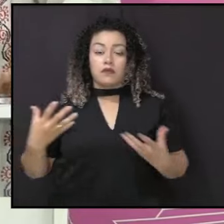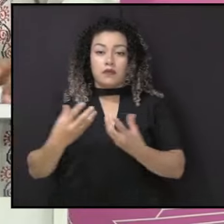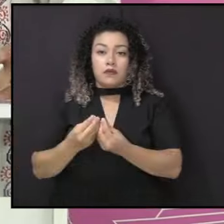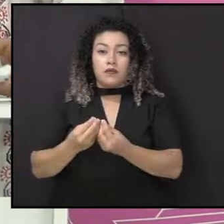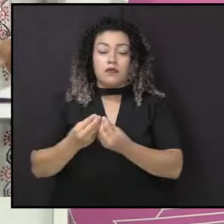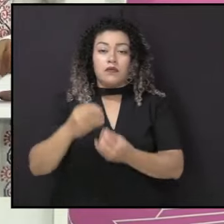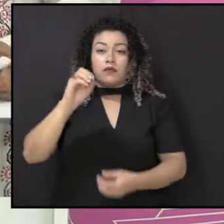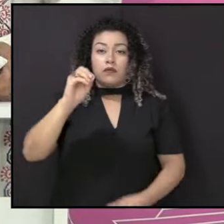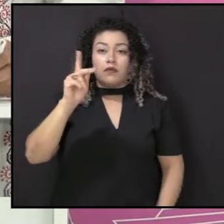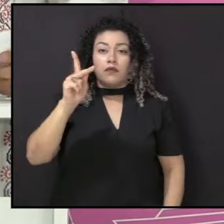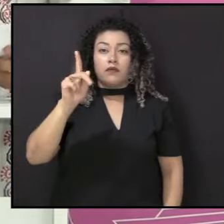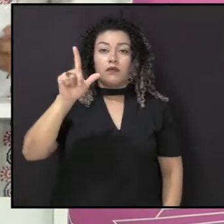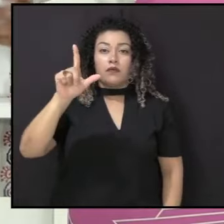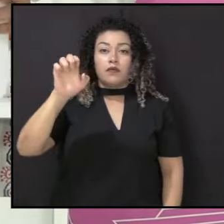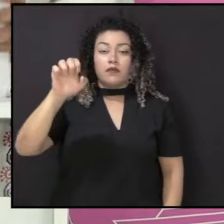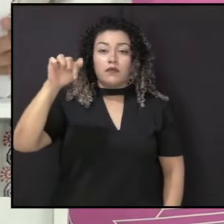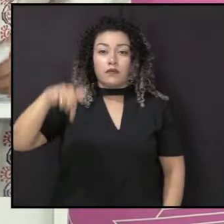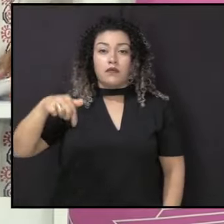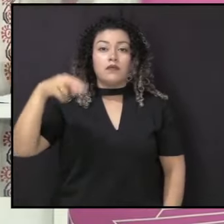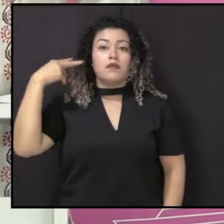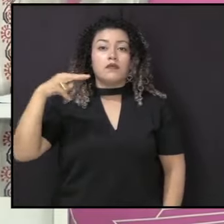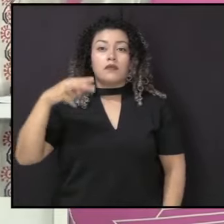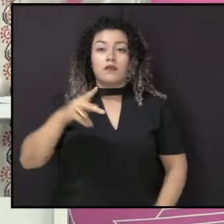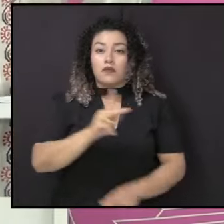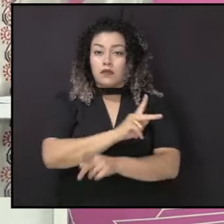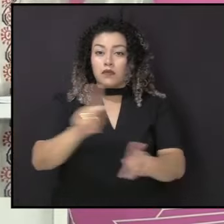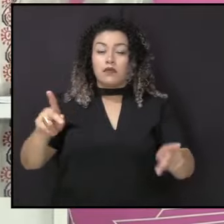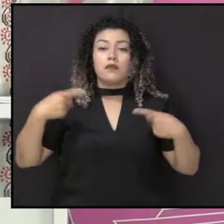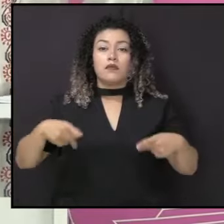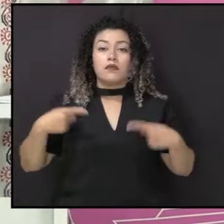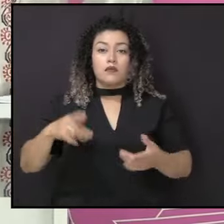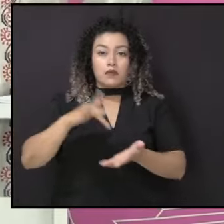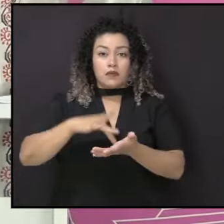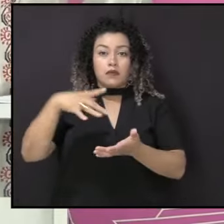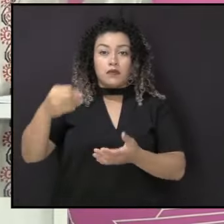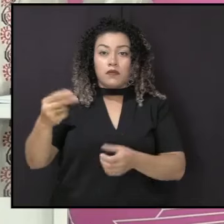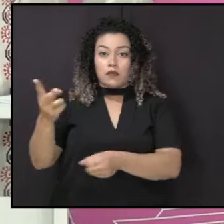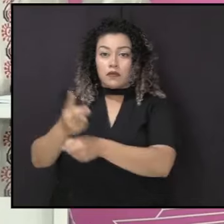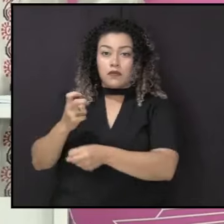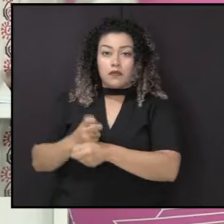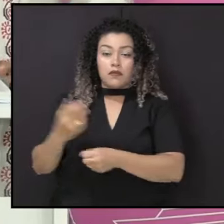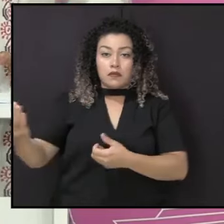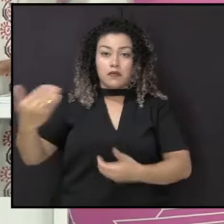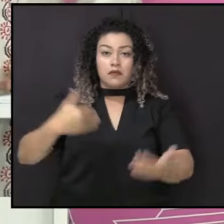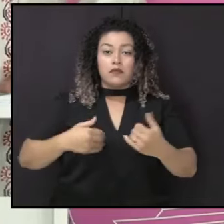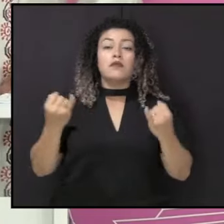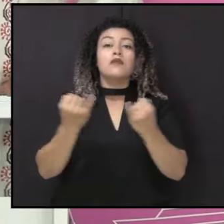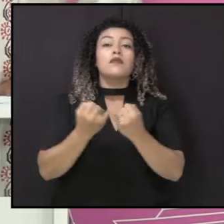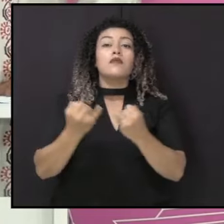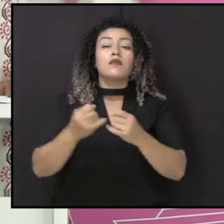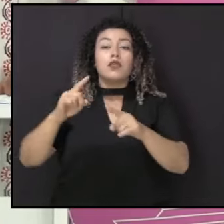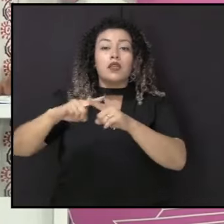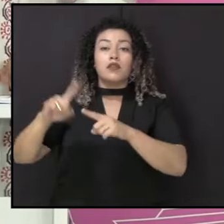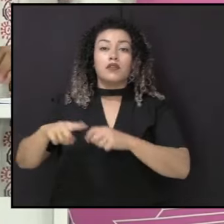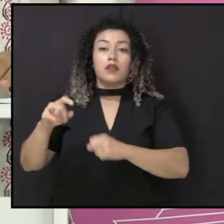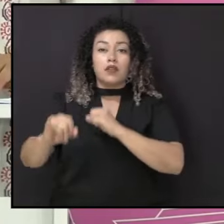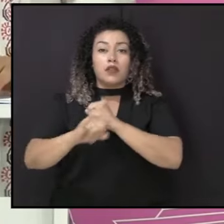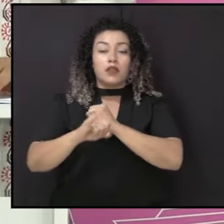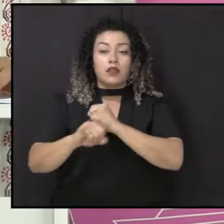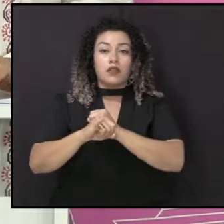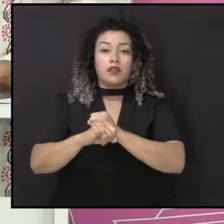Local Electoral del Estado de Veracruz, le damos las gracias a todos los participantes y los que nos siguieron en las diferentes